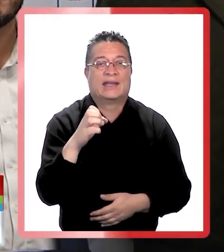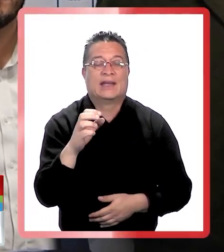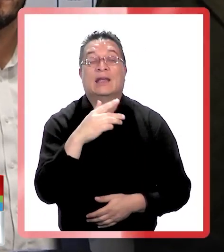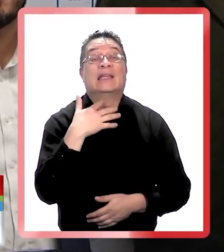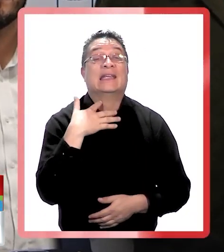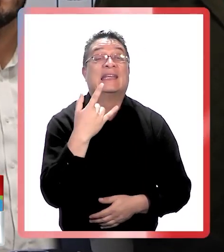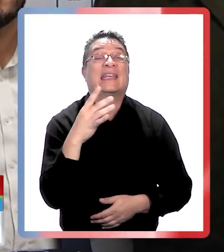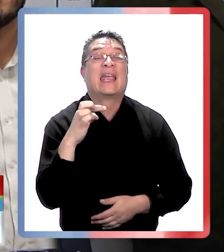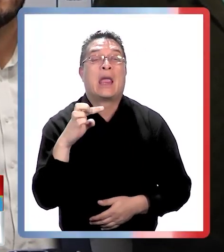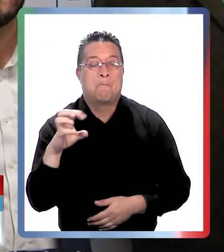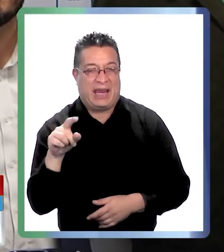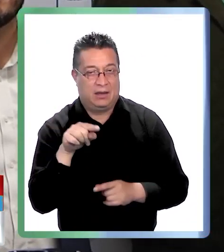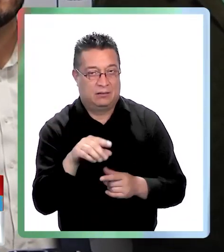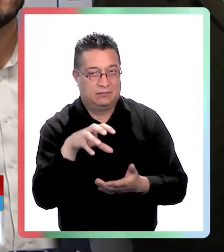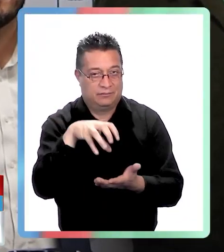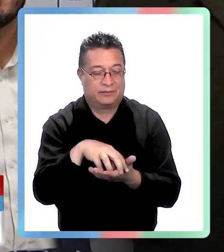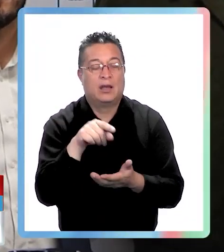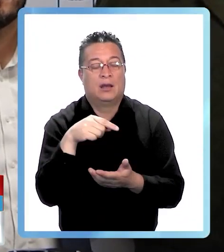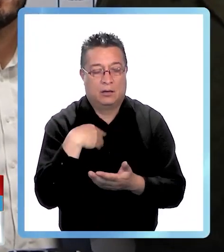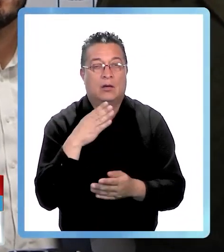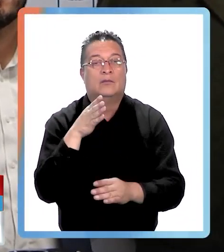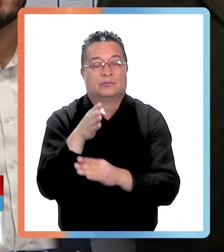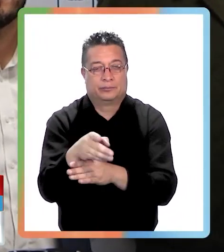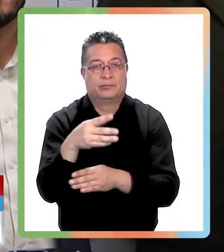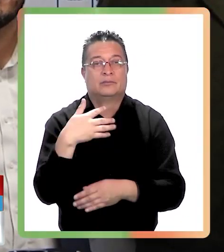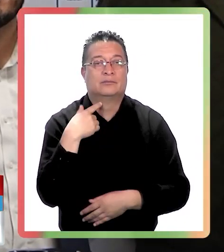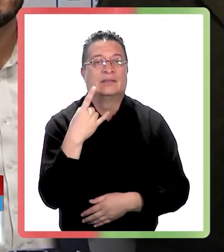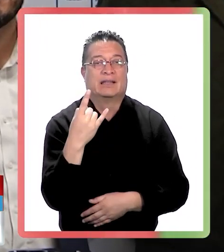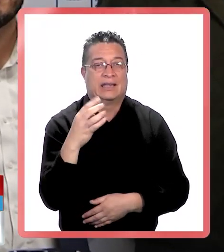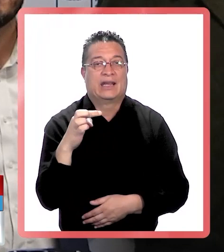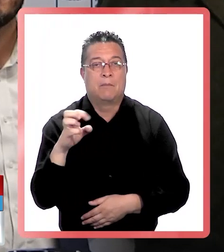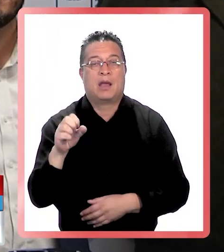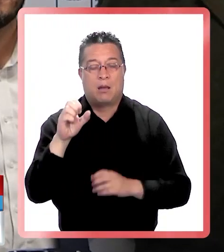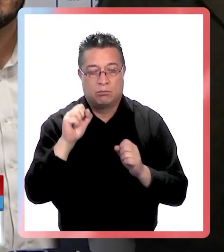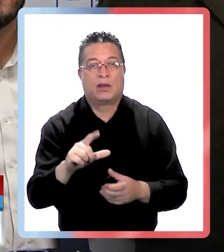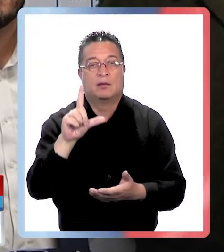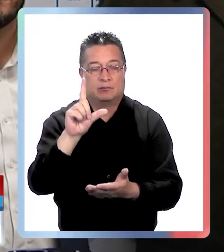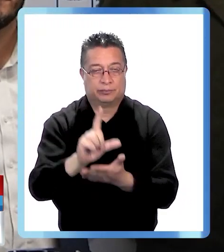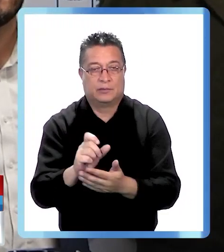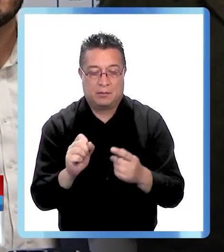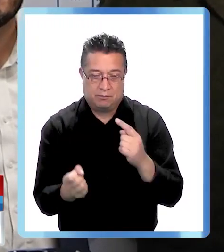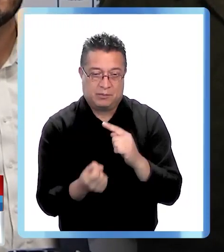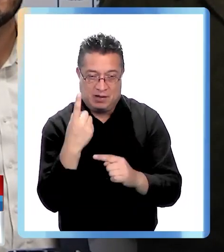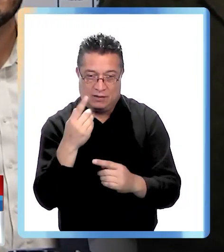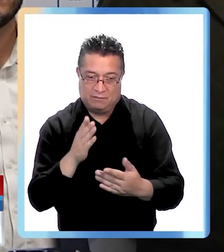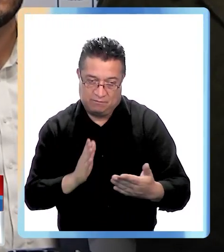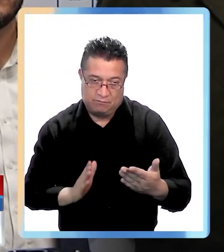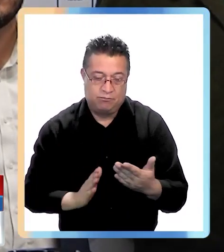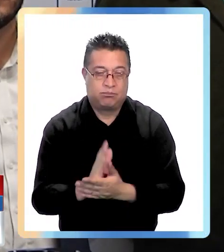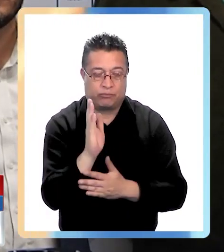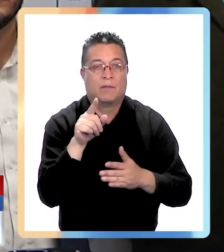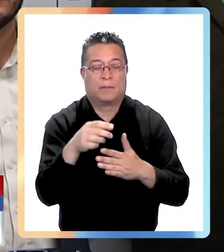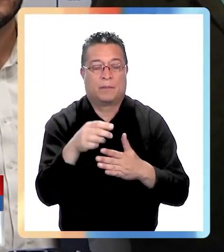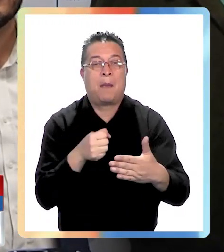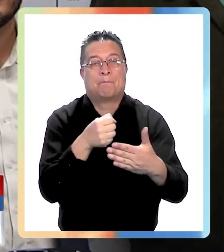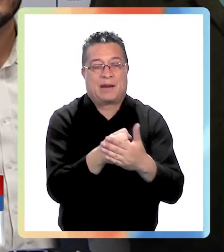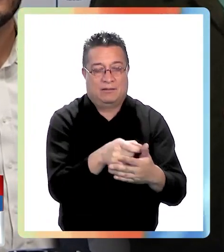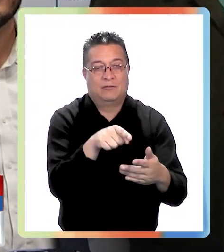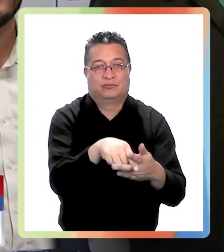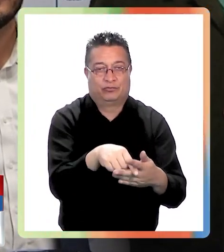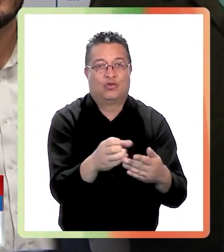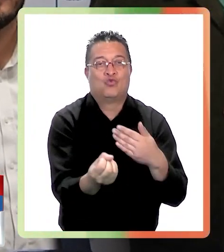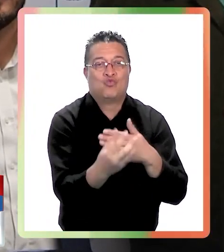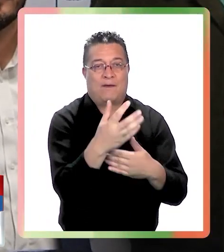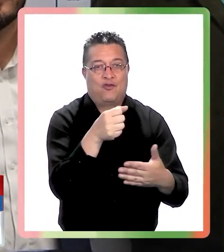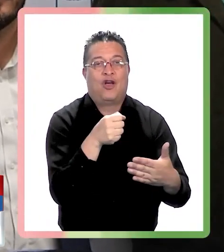día justamente lo que vamos a hacer, vamos a ir a Quepe a poder instalar ya las primeras piedras para poder tener también una parada en Quepe